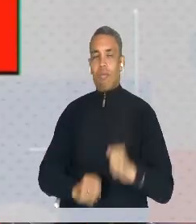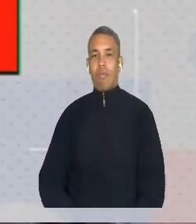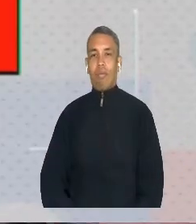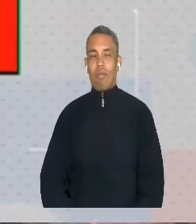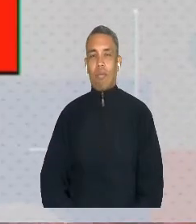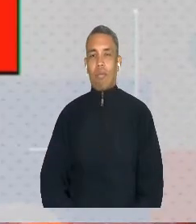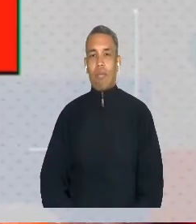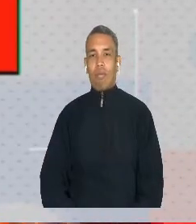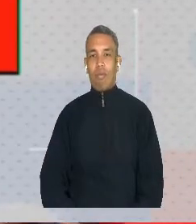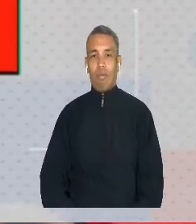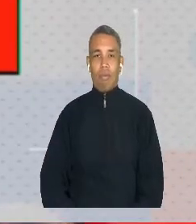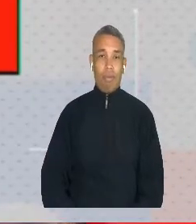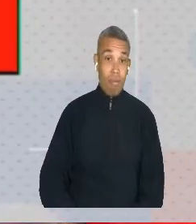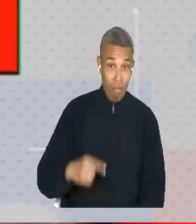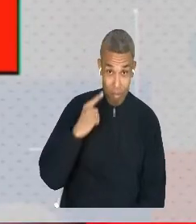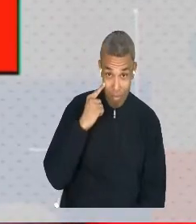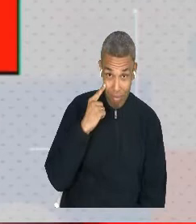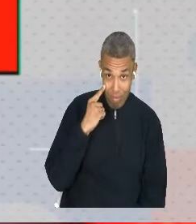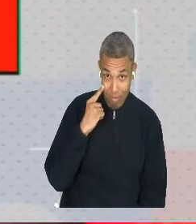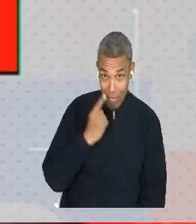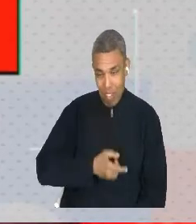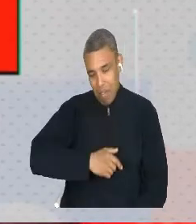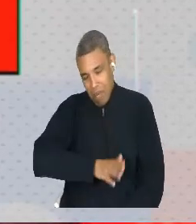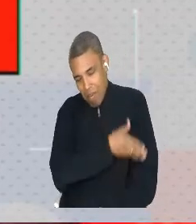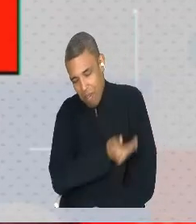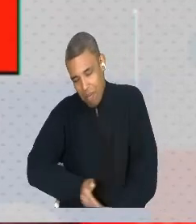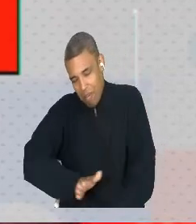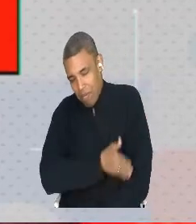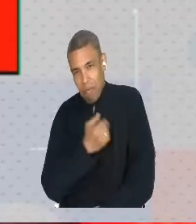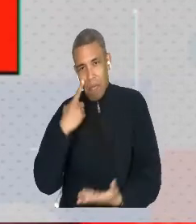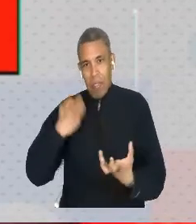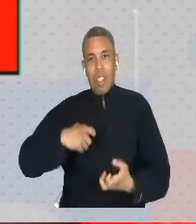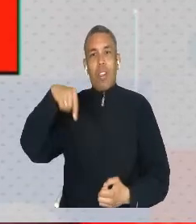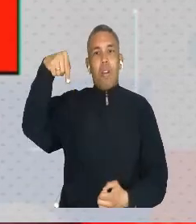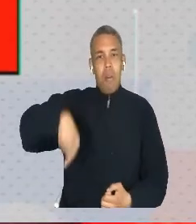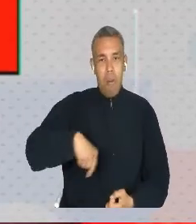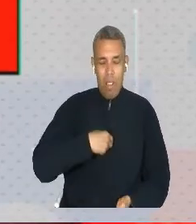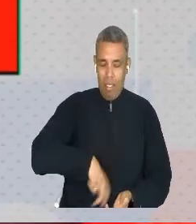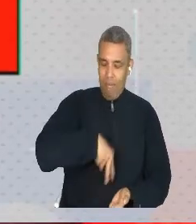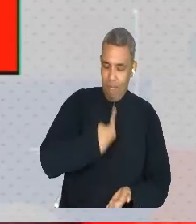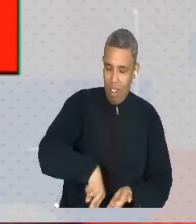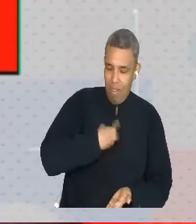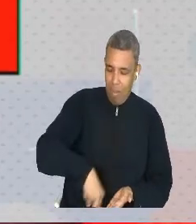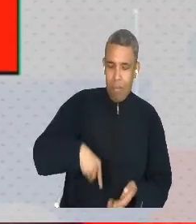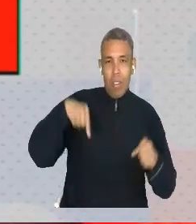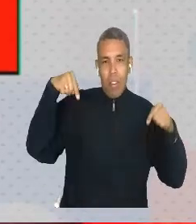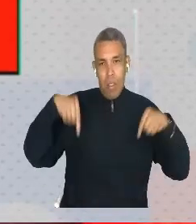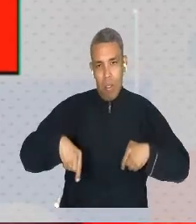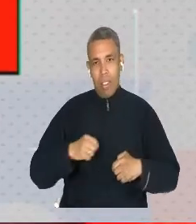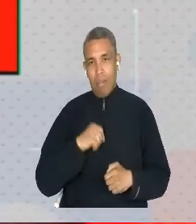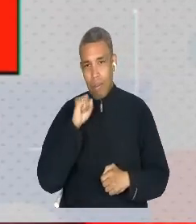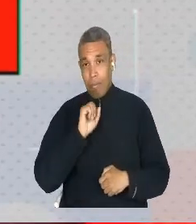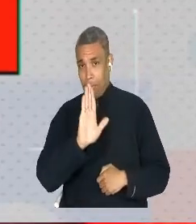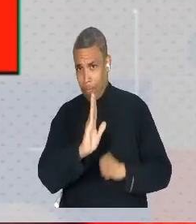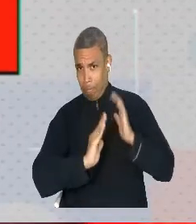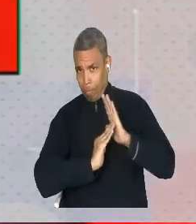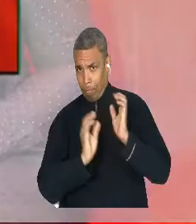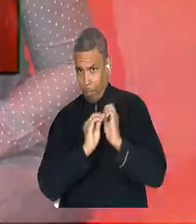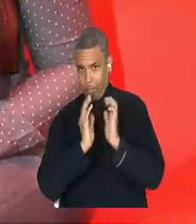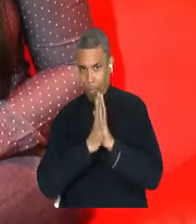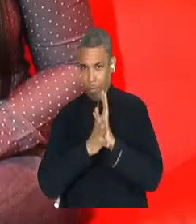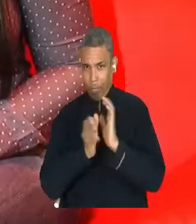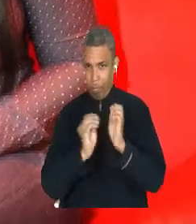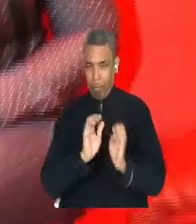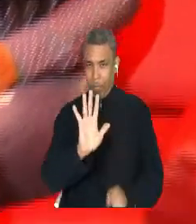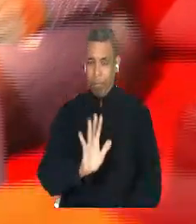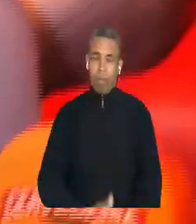está Contigo, que estará sonando hoy aquí en la cervecería Noche de Barra Libre. Nosotros nos vamos a nuestra segunda pausa, ya regresamos aquí